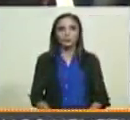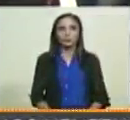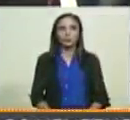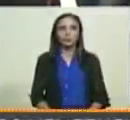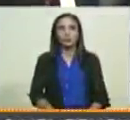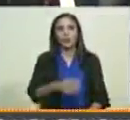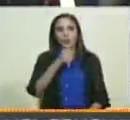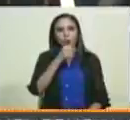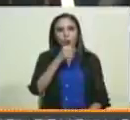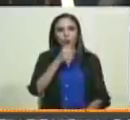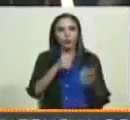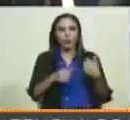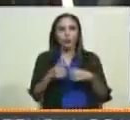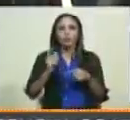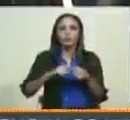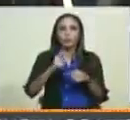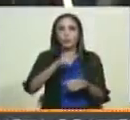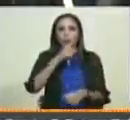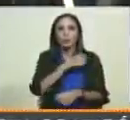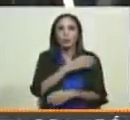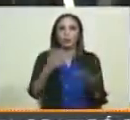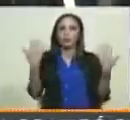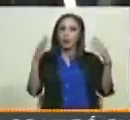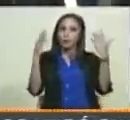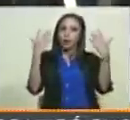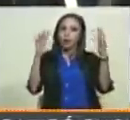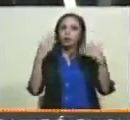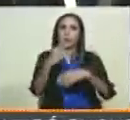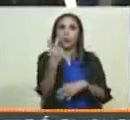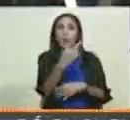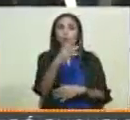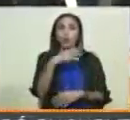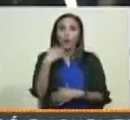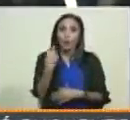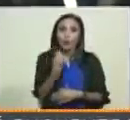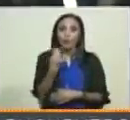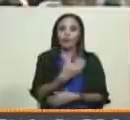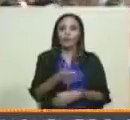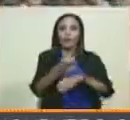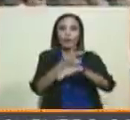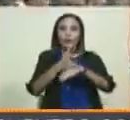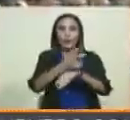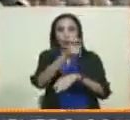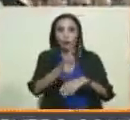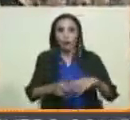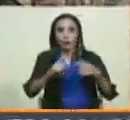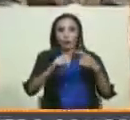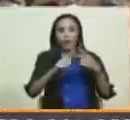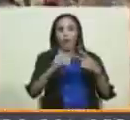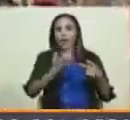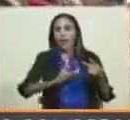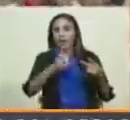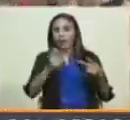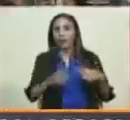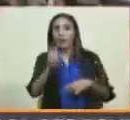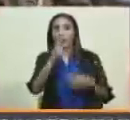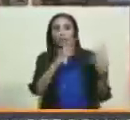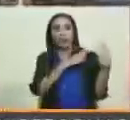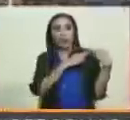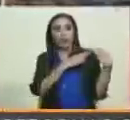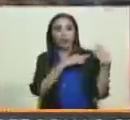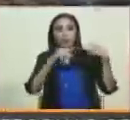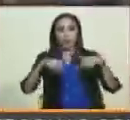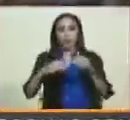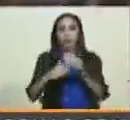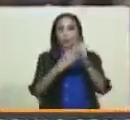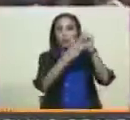Micrófono, por favor, para los compañeros. Un aplauso para estos dos jóvenes, gobernador y alcalde. Las dos autoridades más